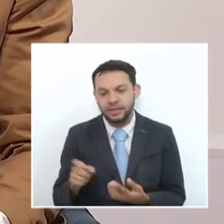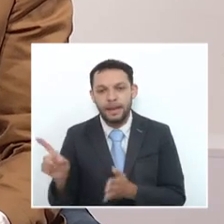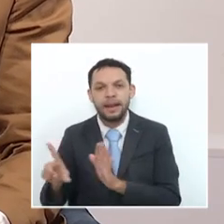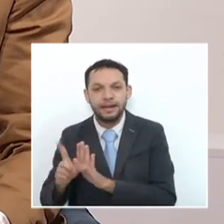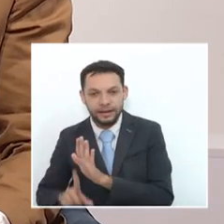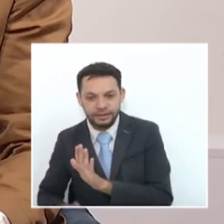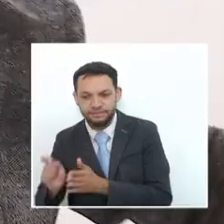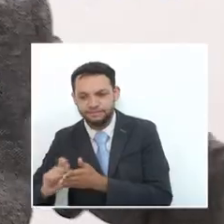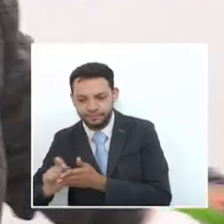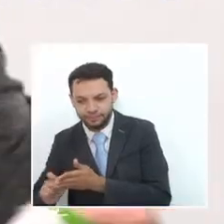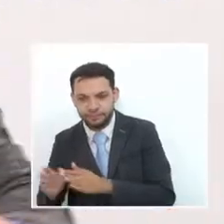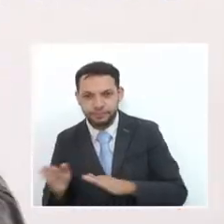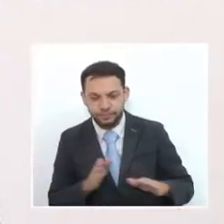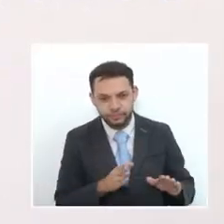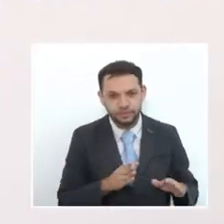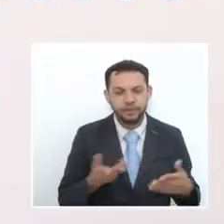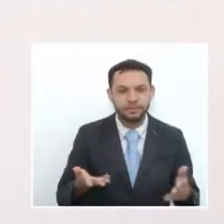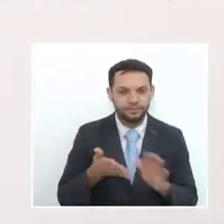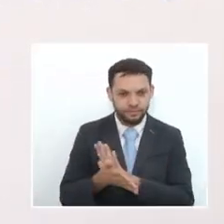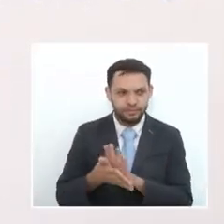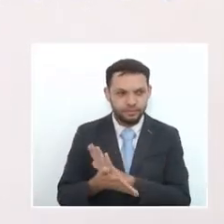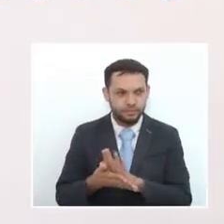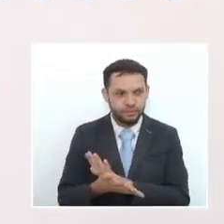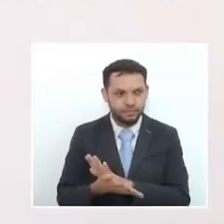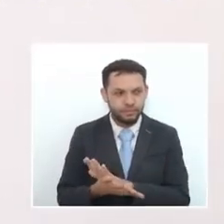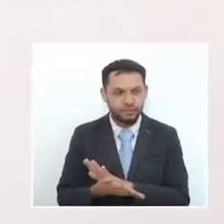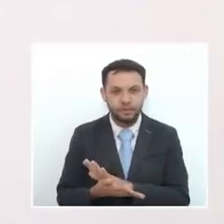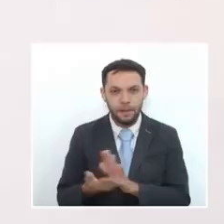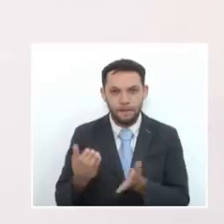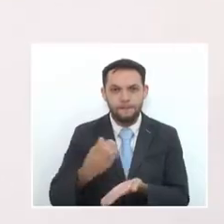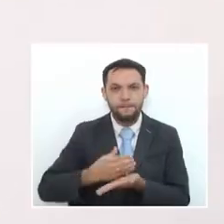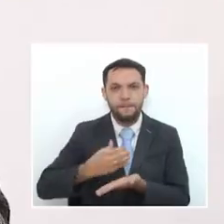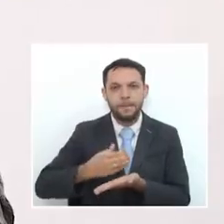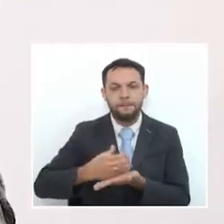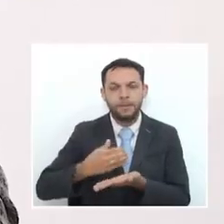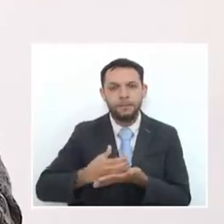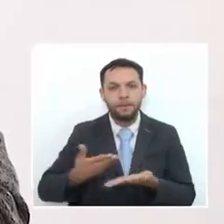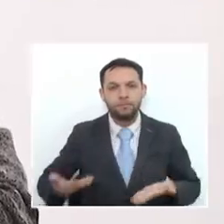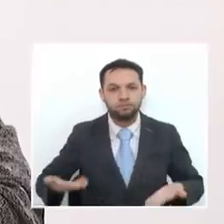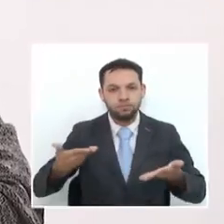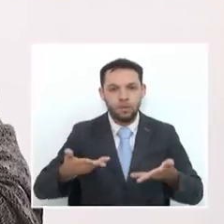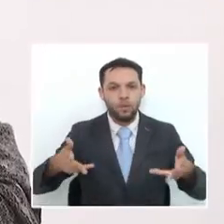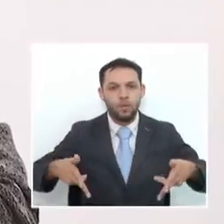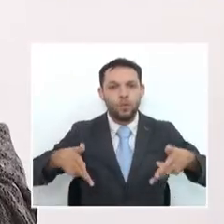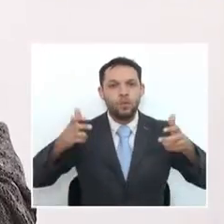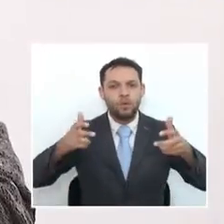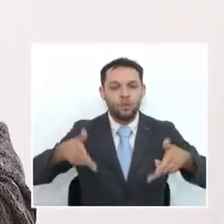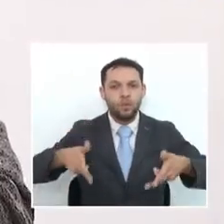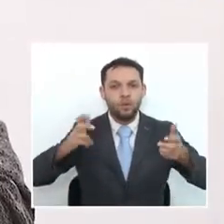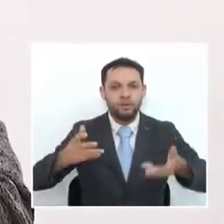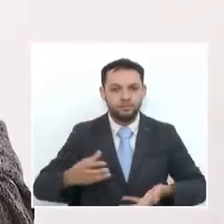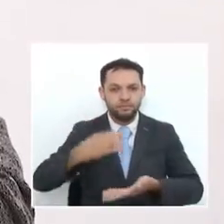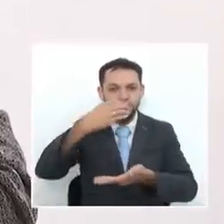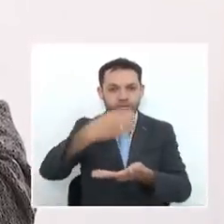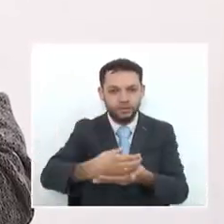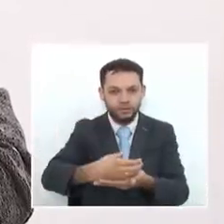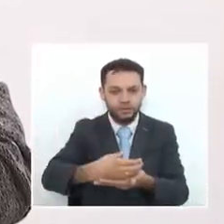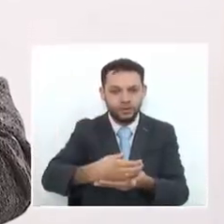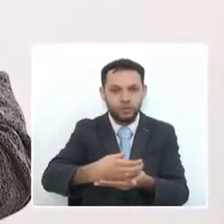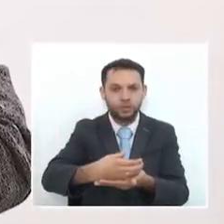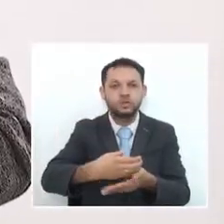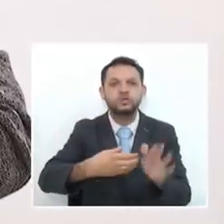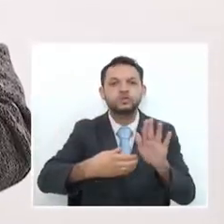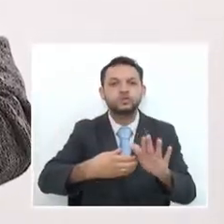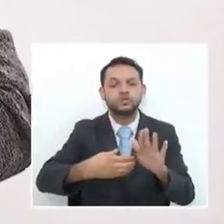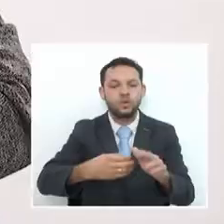alimentos, ¿por qué no hablamos de este? Vegan Protein, es un producto nuevo, natural, de la marca Dr. Rojas.